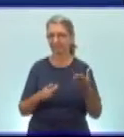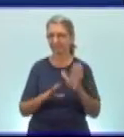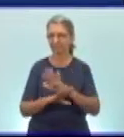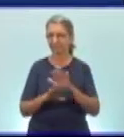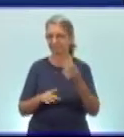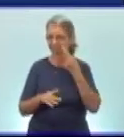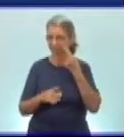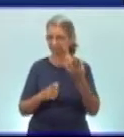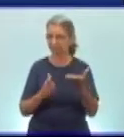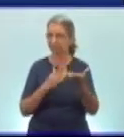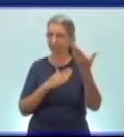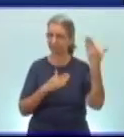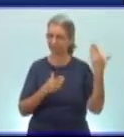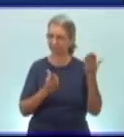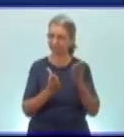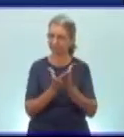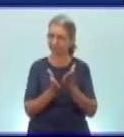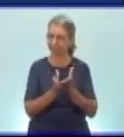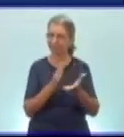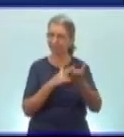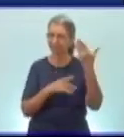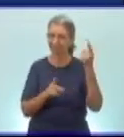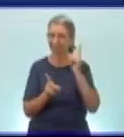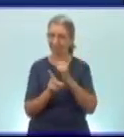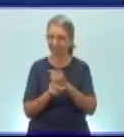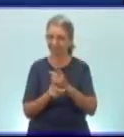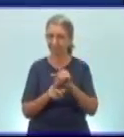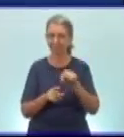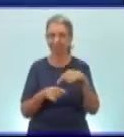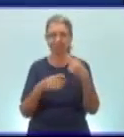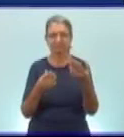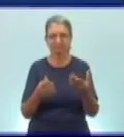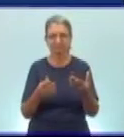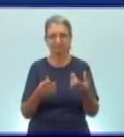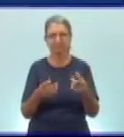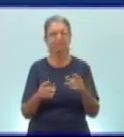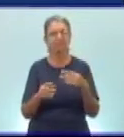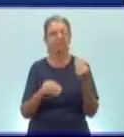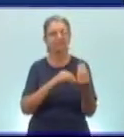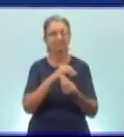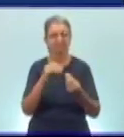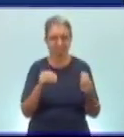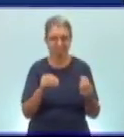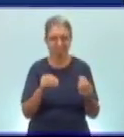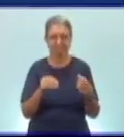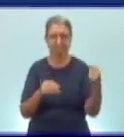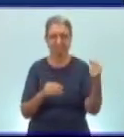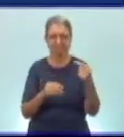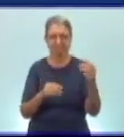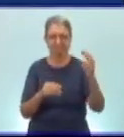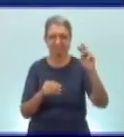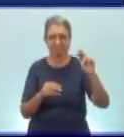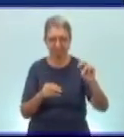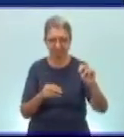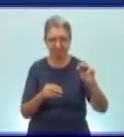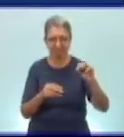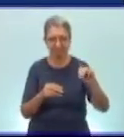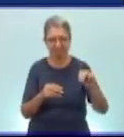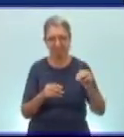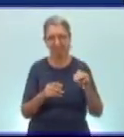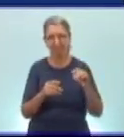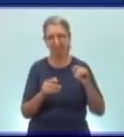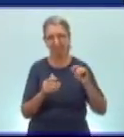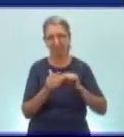anterior, recuérdense que para determinarla utilizábamos la expresión menos aceleración máxima por